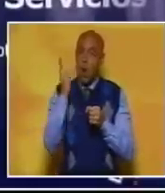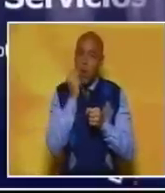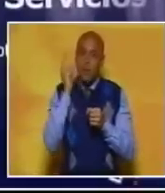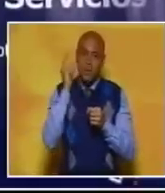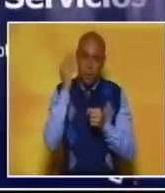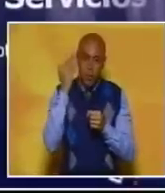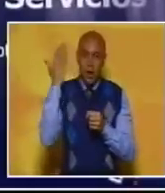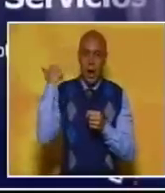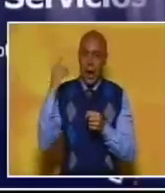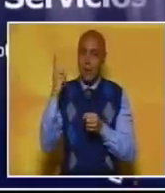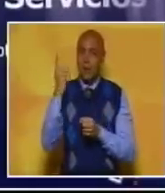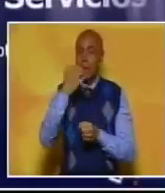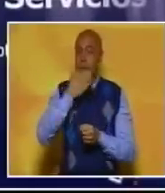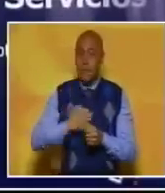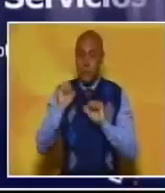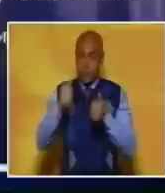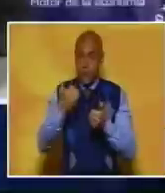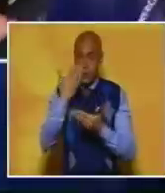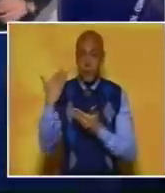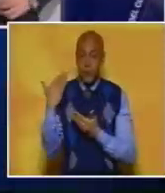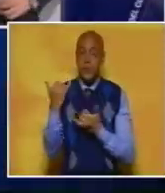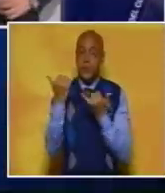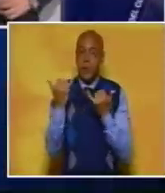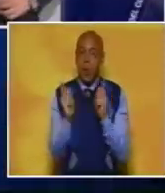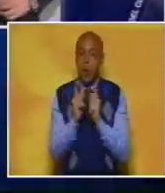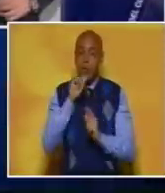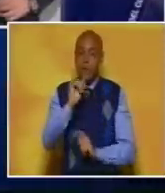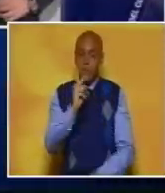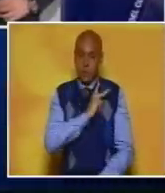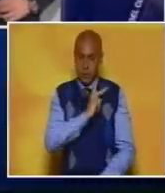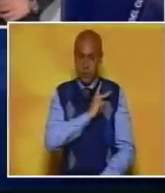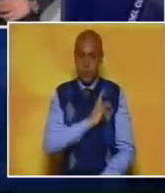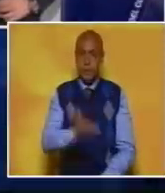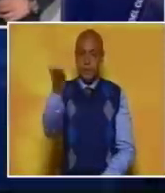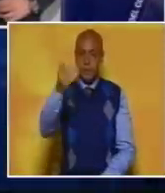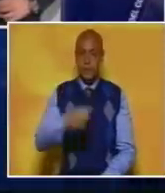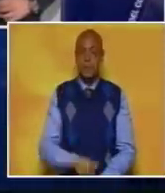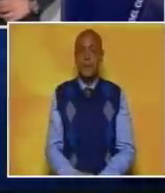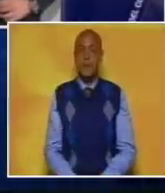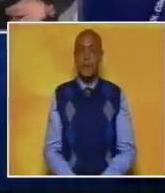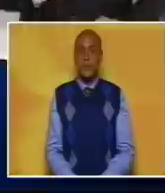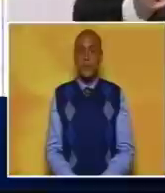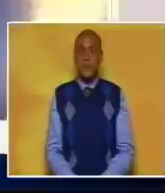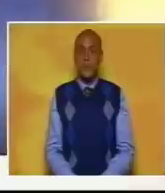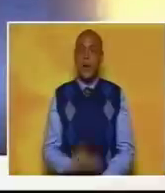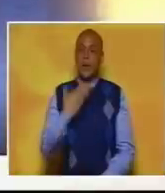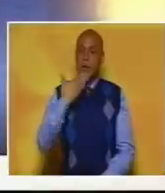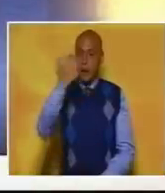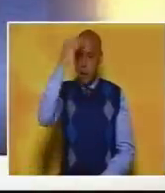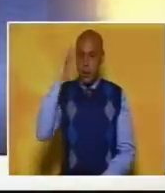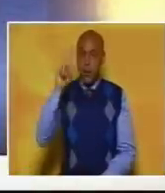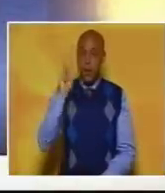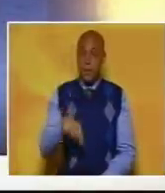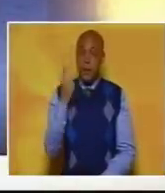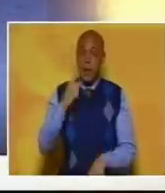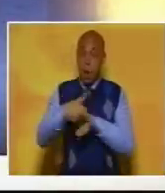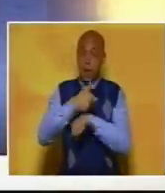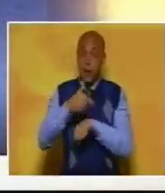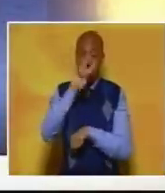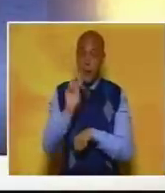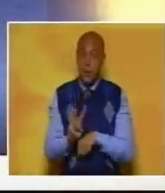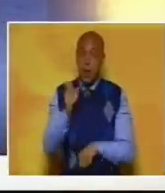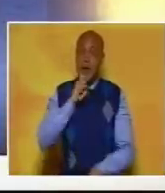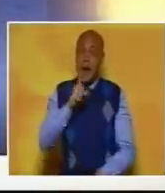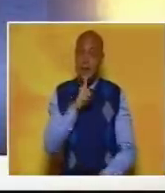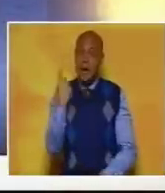a principio de año. Esto es la información. Continúen con más de la emisión meridiana, el noticiero de Venevisión. Gracias, Manuel. Los gobiernos de Venezuela y